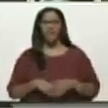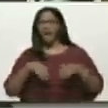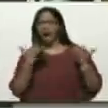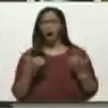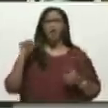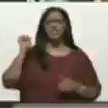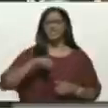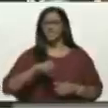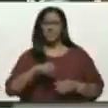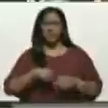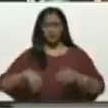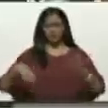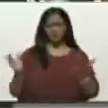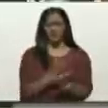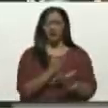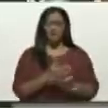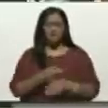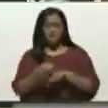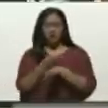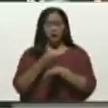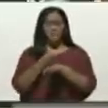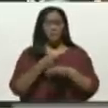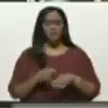cae el régimen.